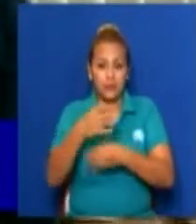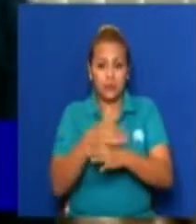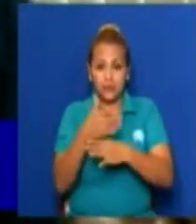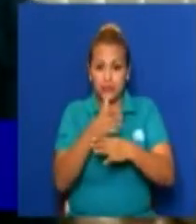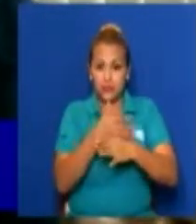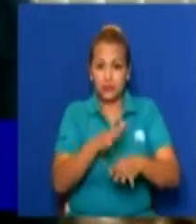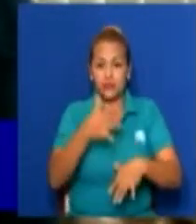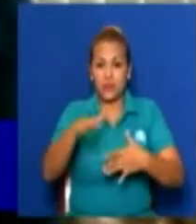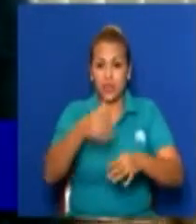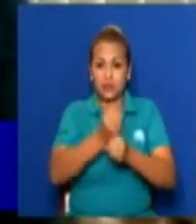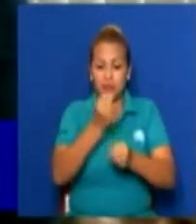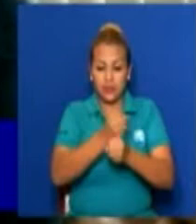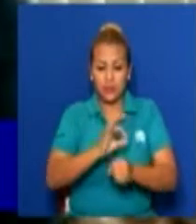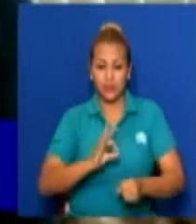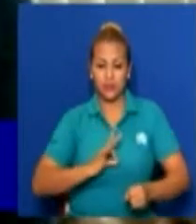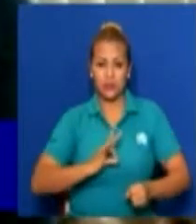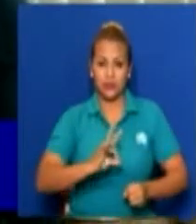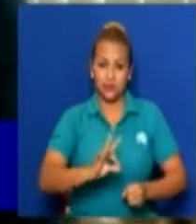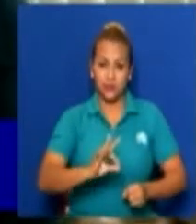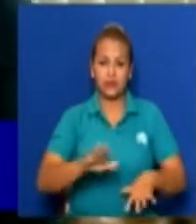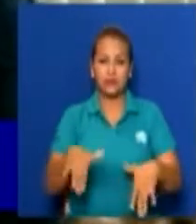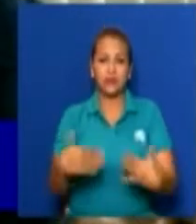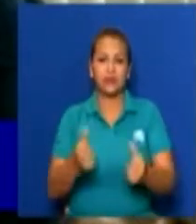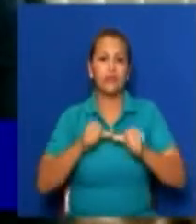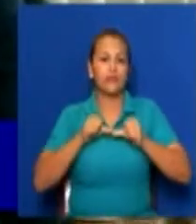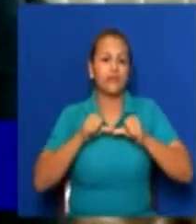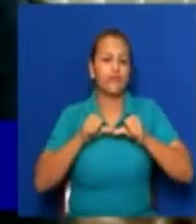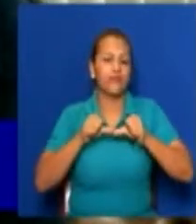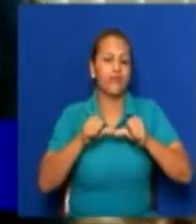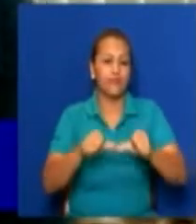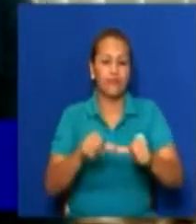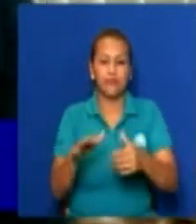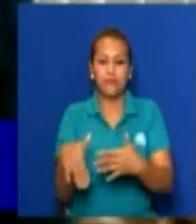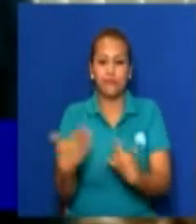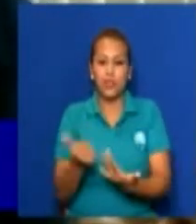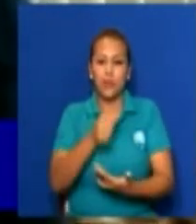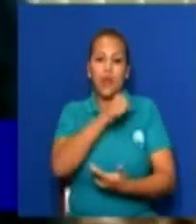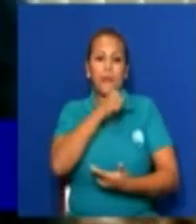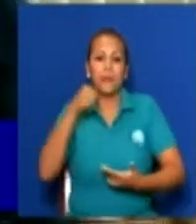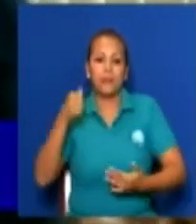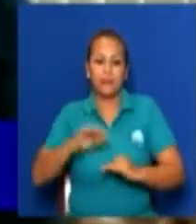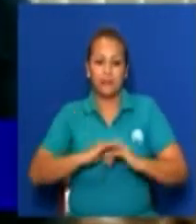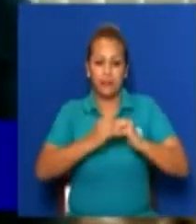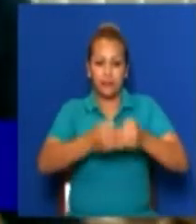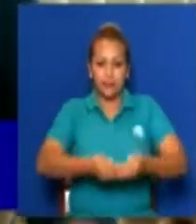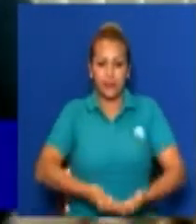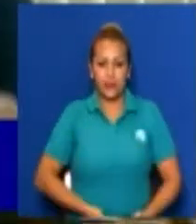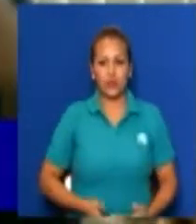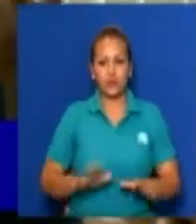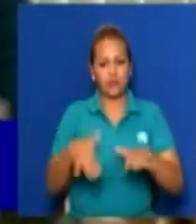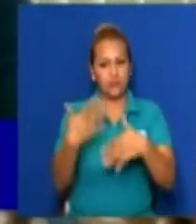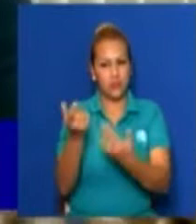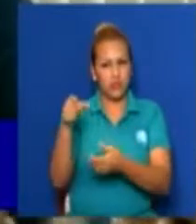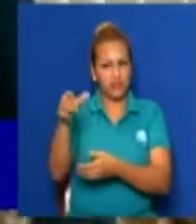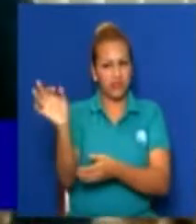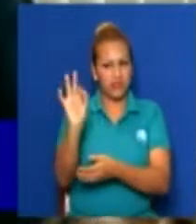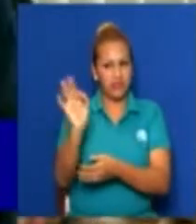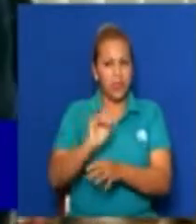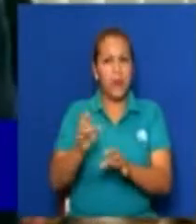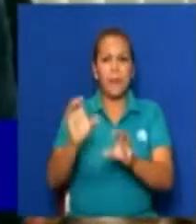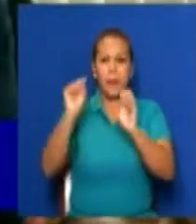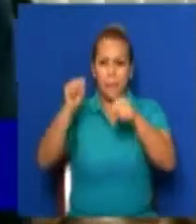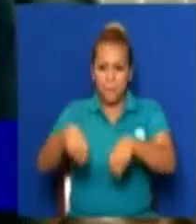campo se sigue pidiendo la prueba de embarazo como un recurso para darte un